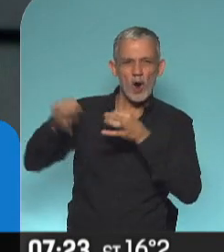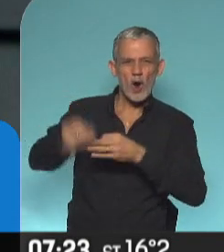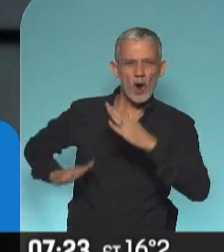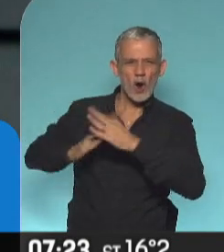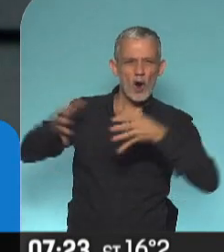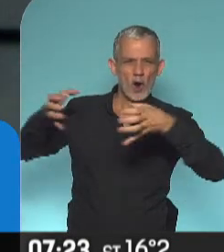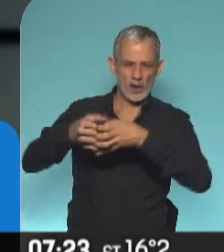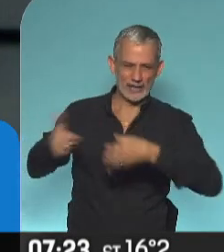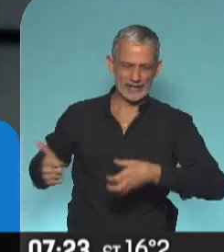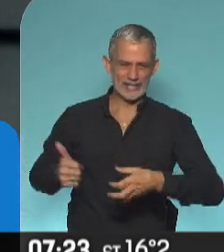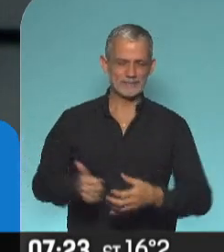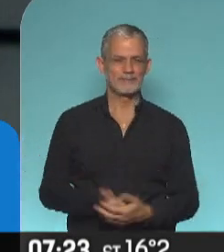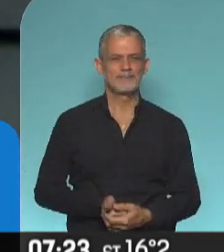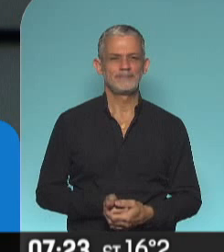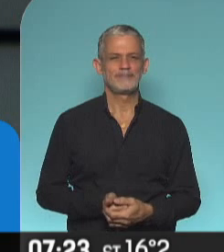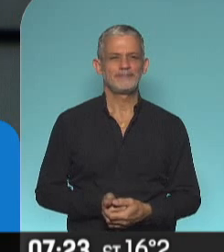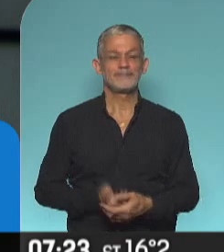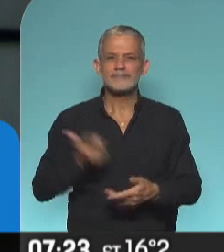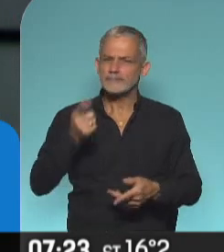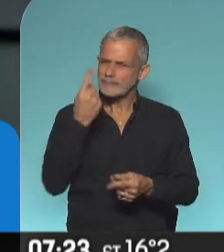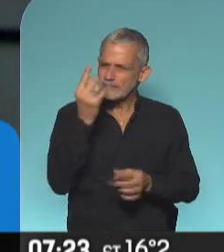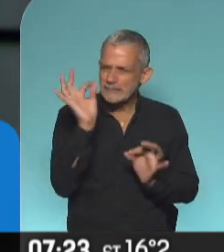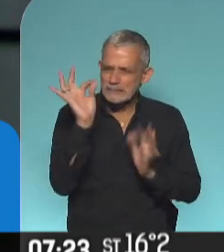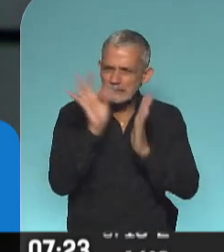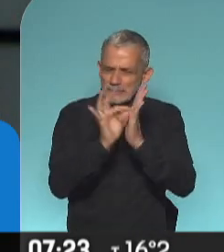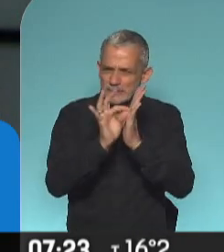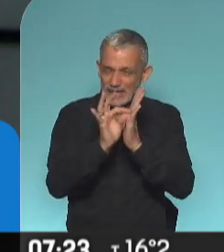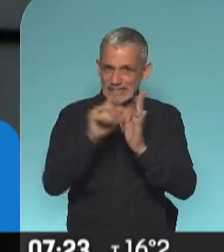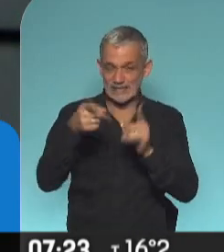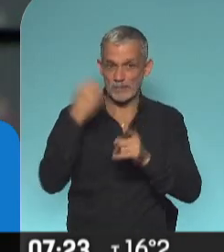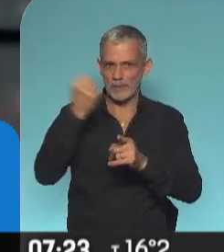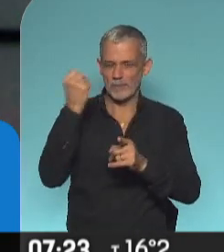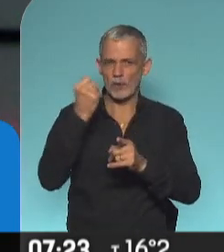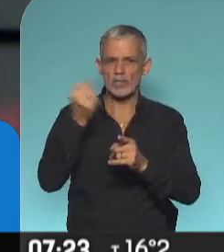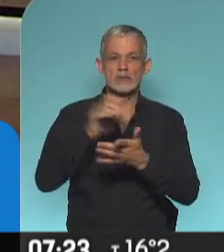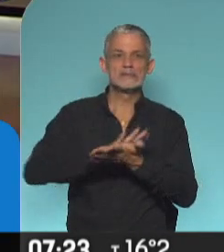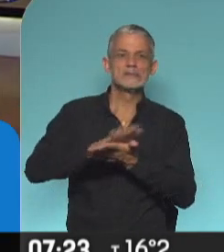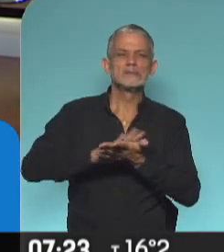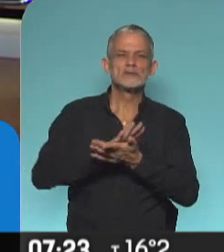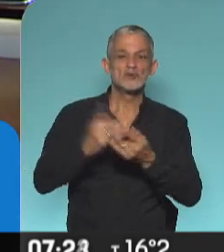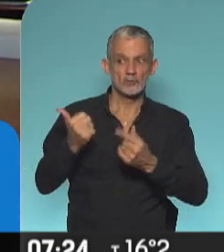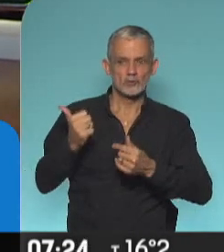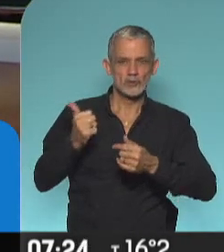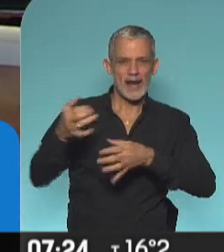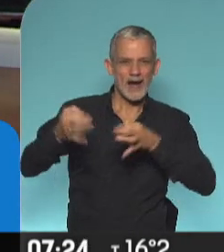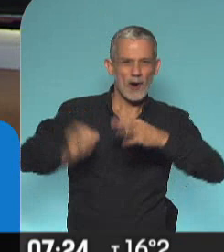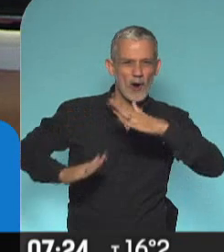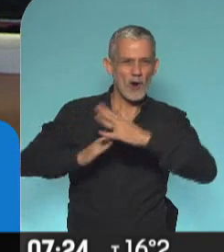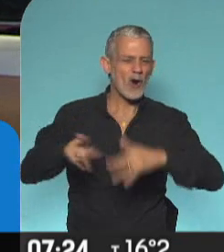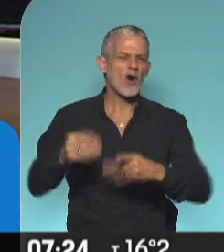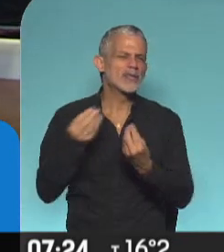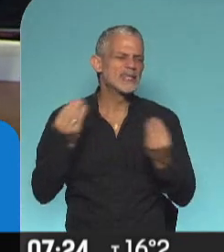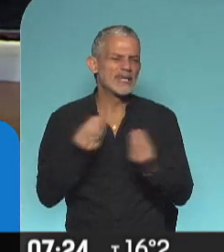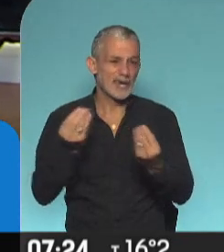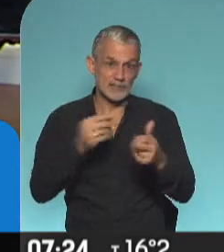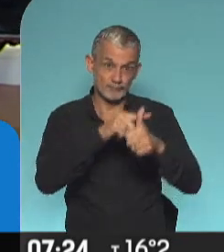el máximo Tribunal de Justicia. Hay un dato que no puede pasar inadvertido. Cuando hablamos de resolver la cuestión de fondo, ¿de qué estamos